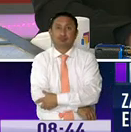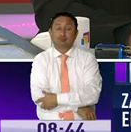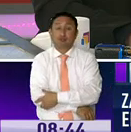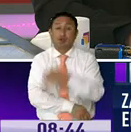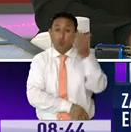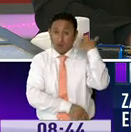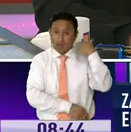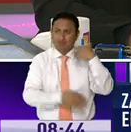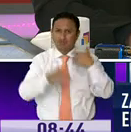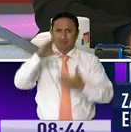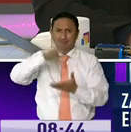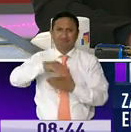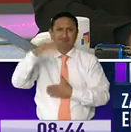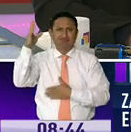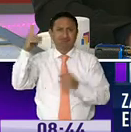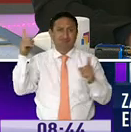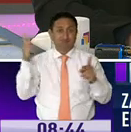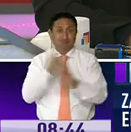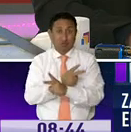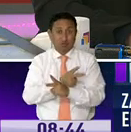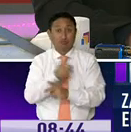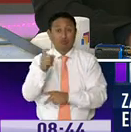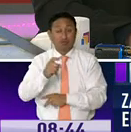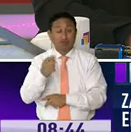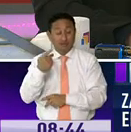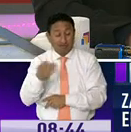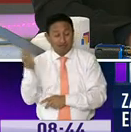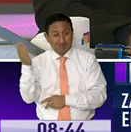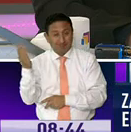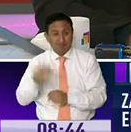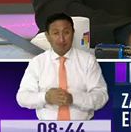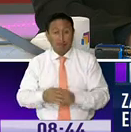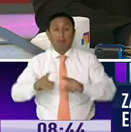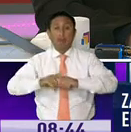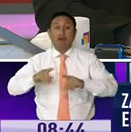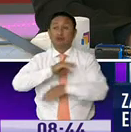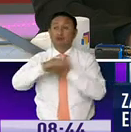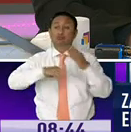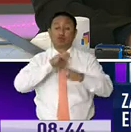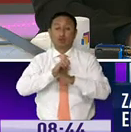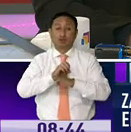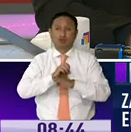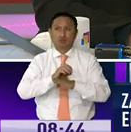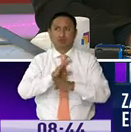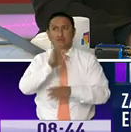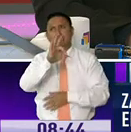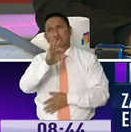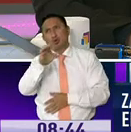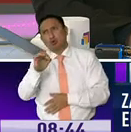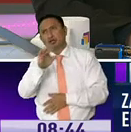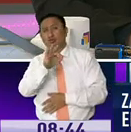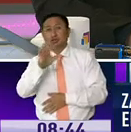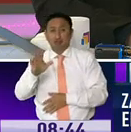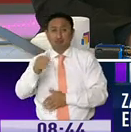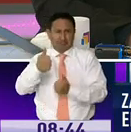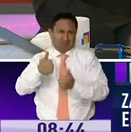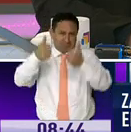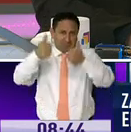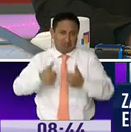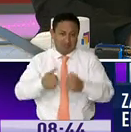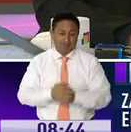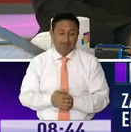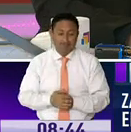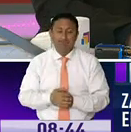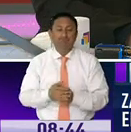más conflictiva y debería tomar un poquito más de disciplina, pero el toque de queda a nivel nacional entre un 90-95% se está cumpliendo. ¿Dónde